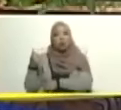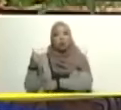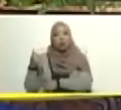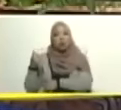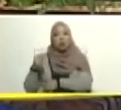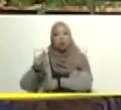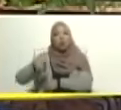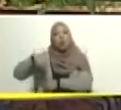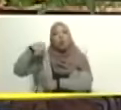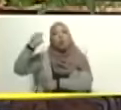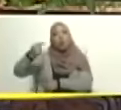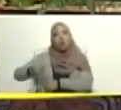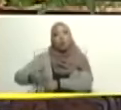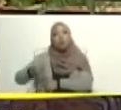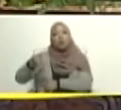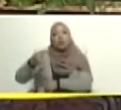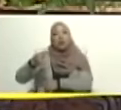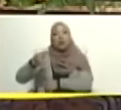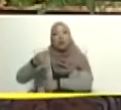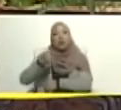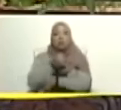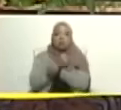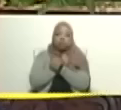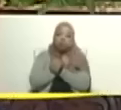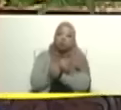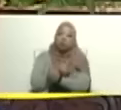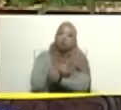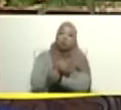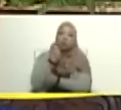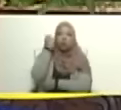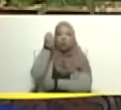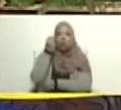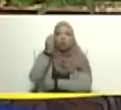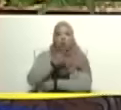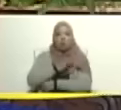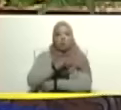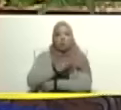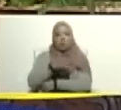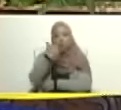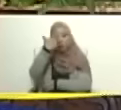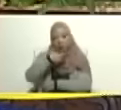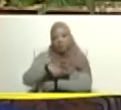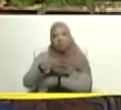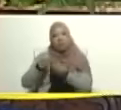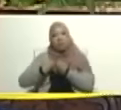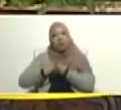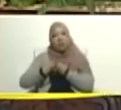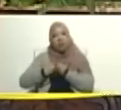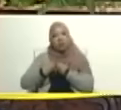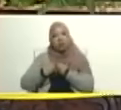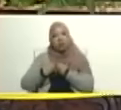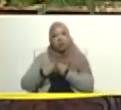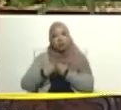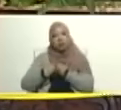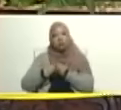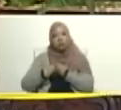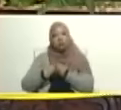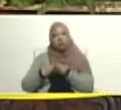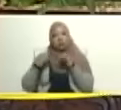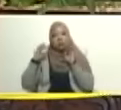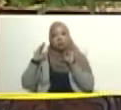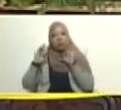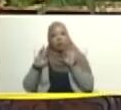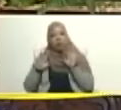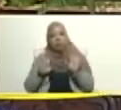que luego de la nostalgia puedan construir su propia existencia. Ese éxodo del